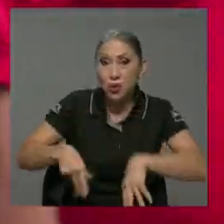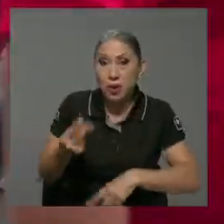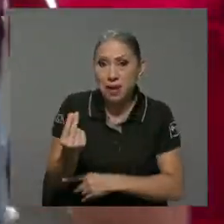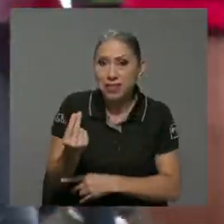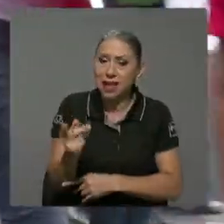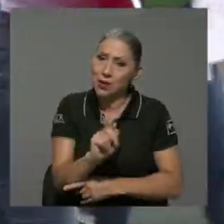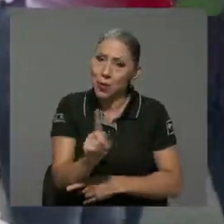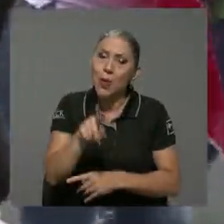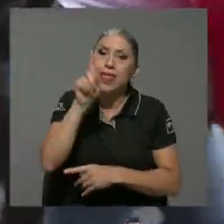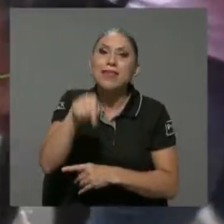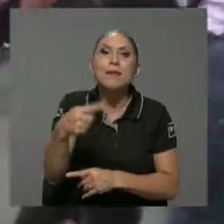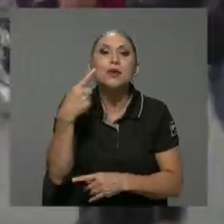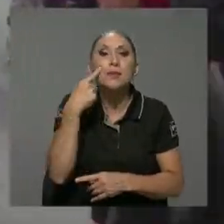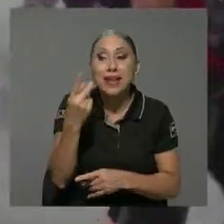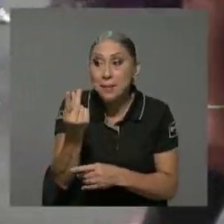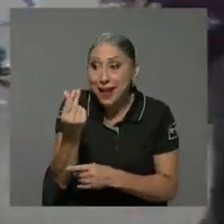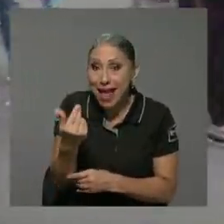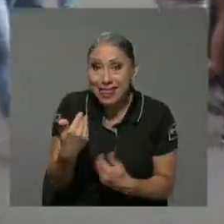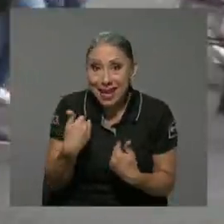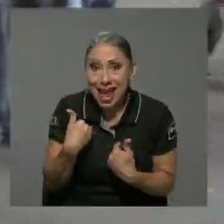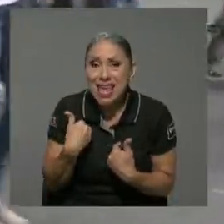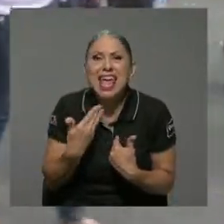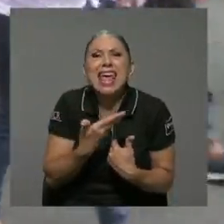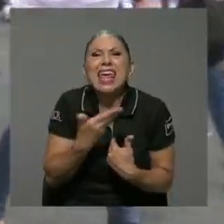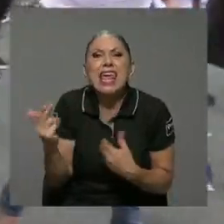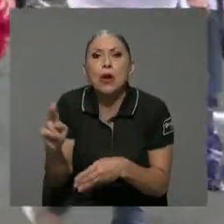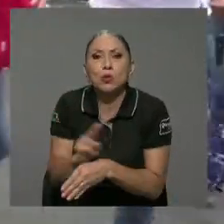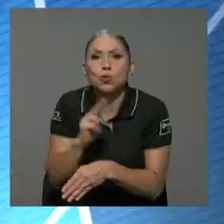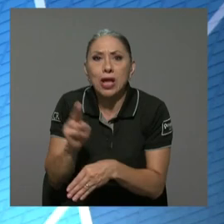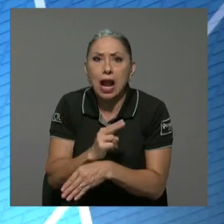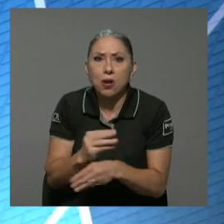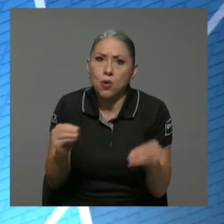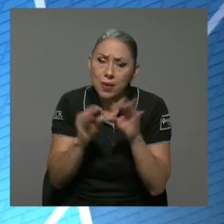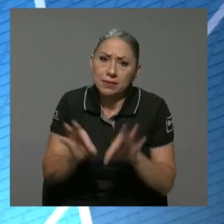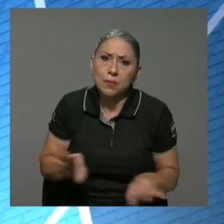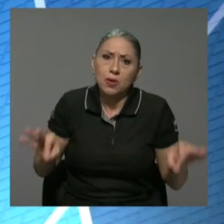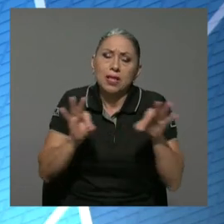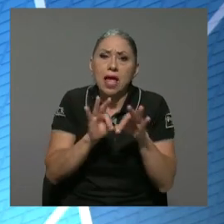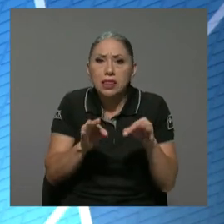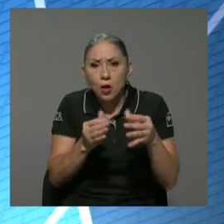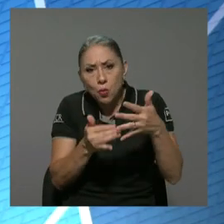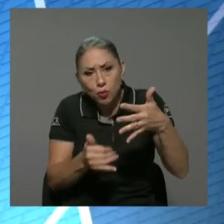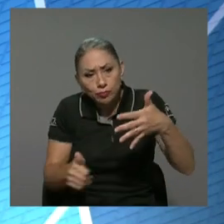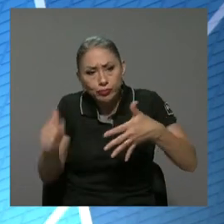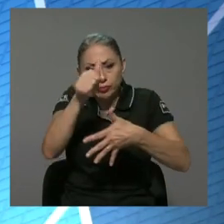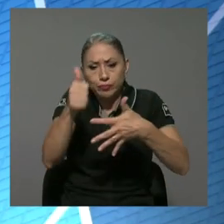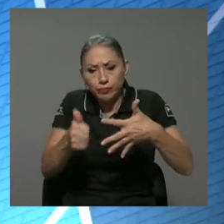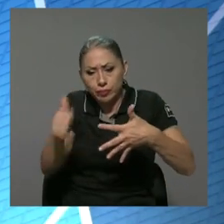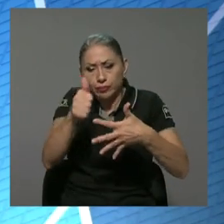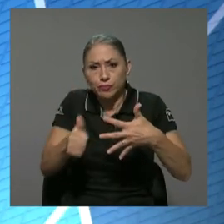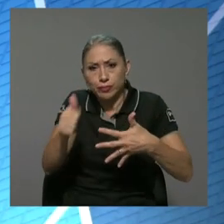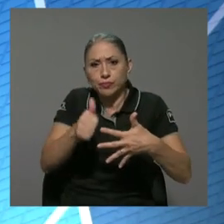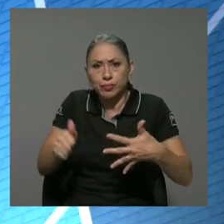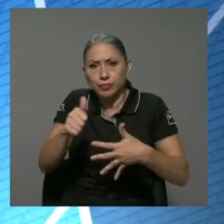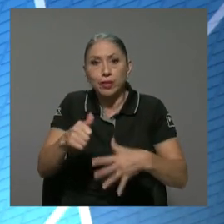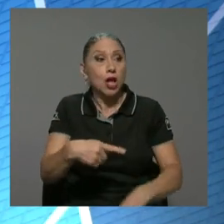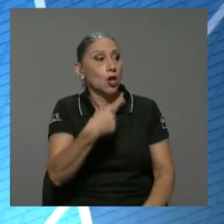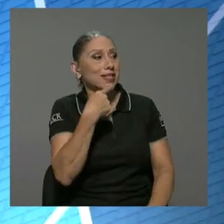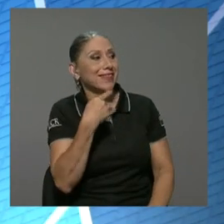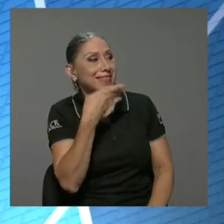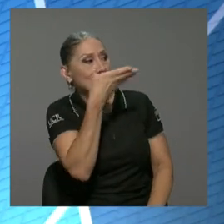voy a usar. Y bueno, no, y justamente podemos. lo que está diciendo don Guillermo ahora, ¿verdad? De esta movilización de